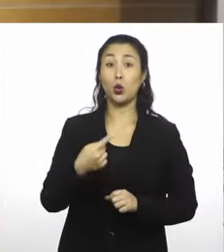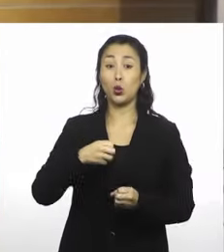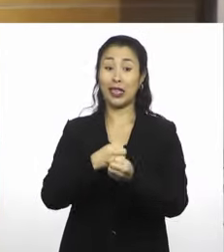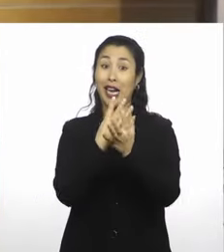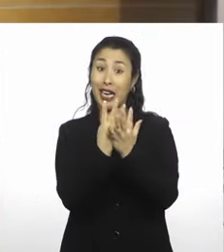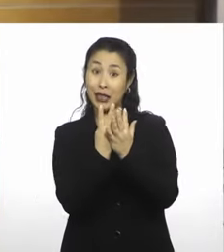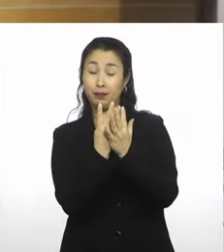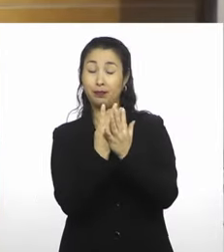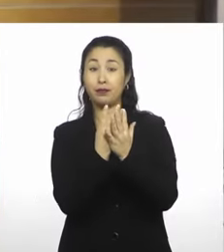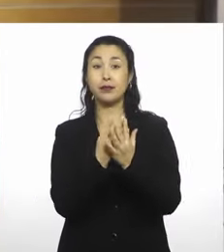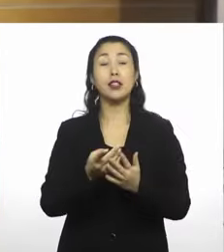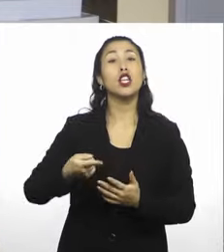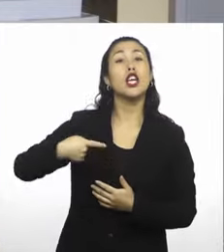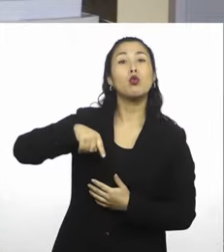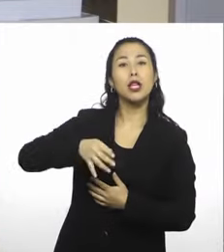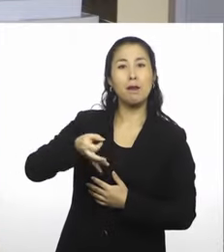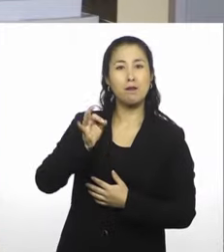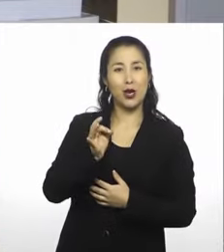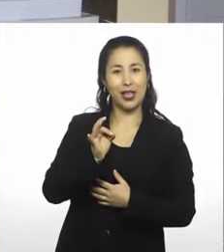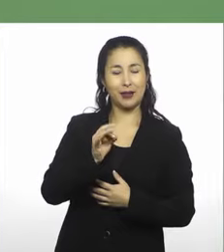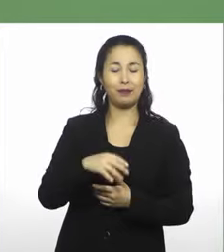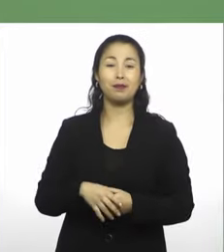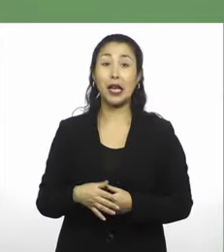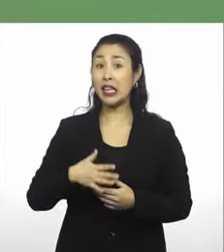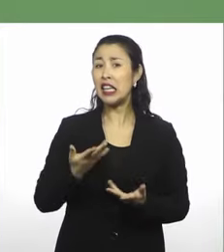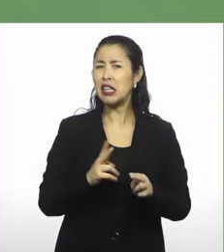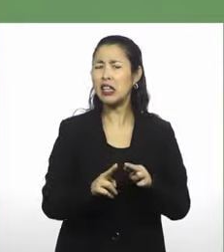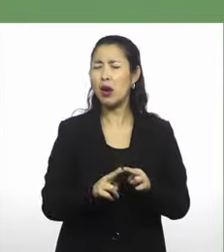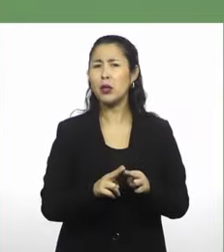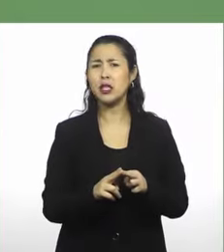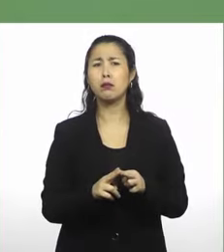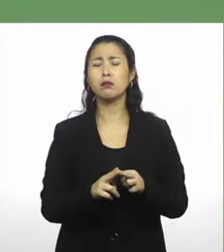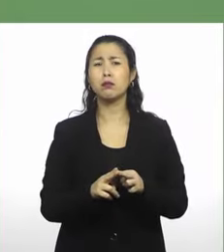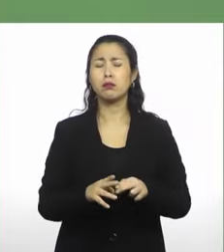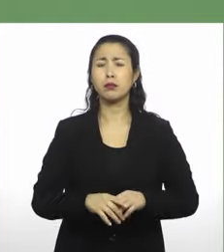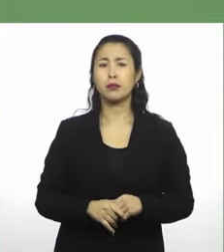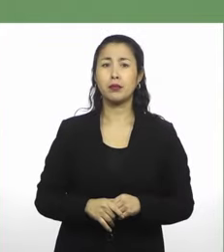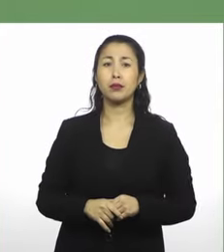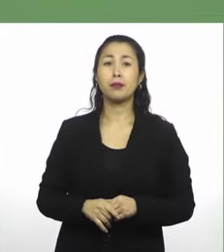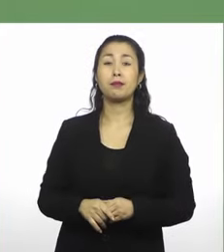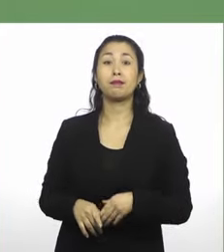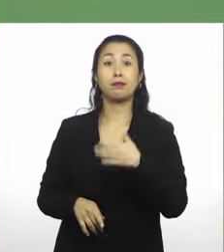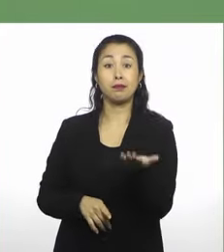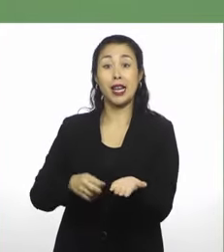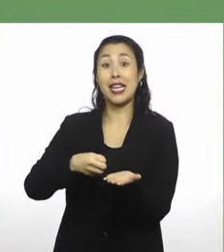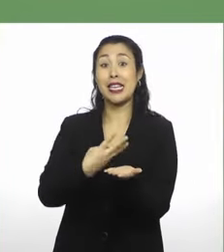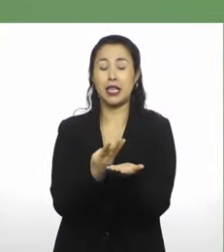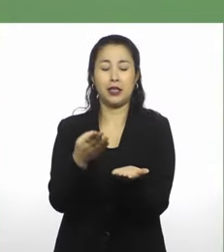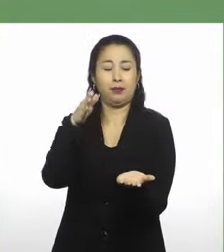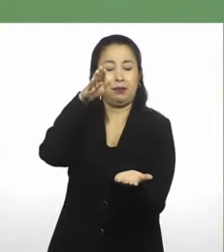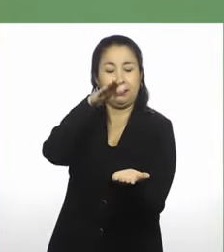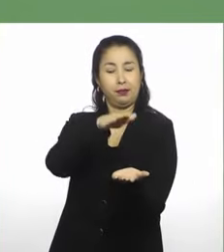y nuestra moneda. ¿Qué es lo que vamos a hacer? Vamos a poner nuestra carta sobre nuestra mano